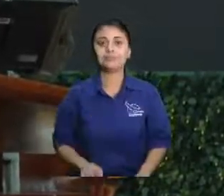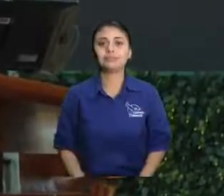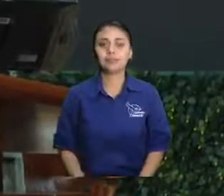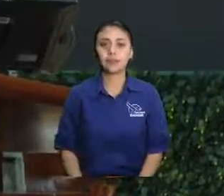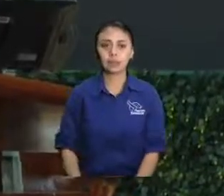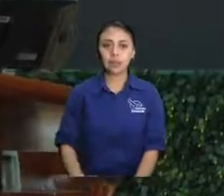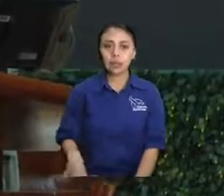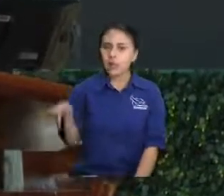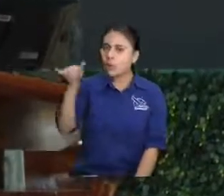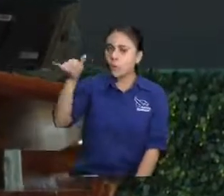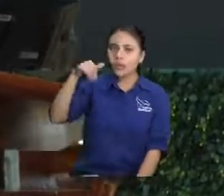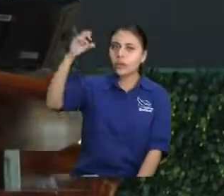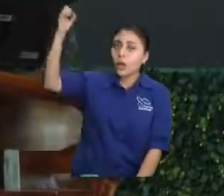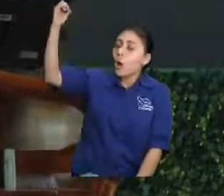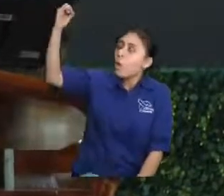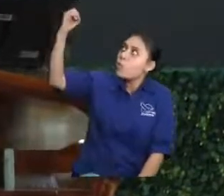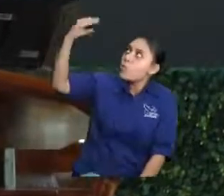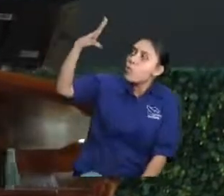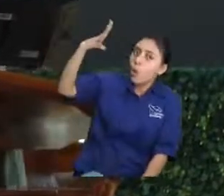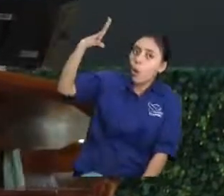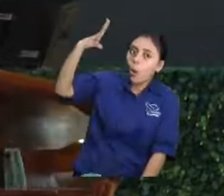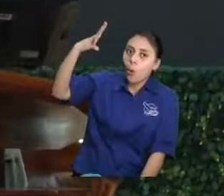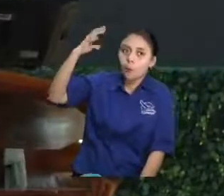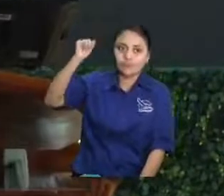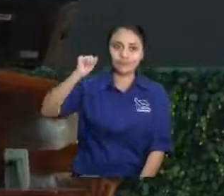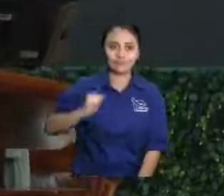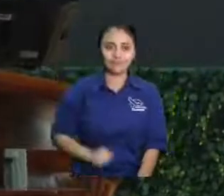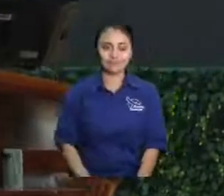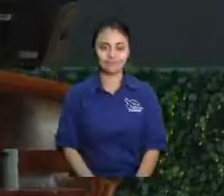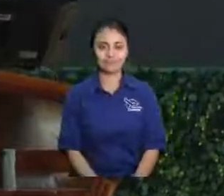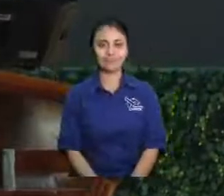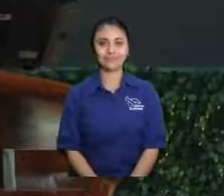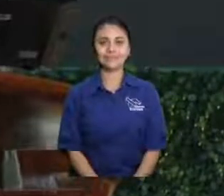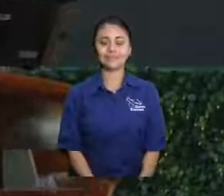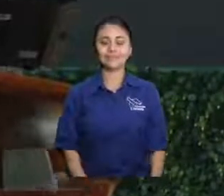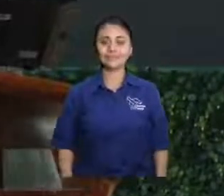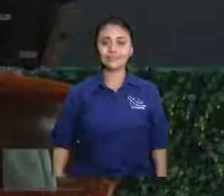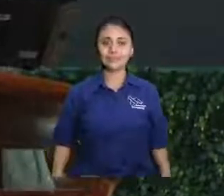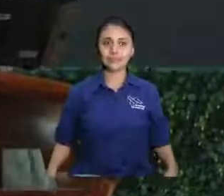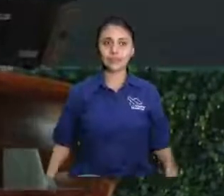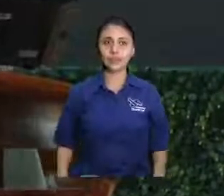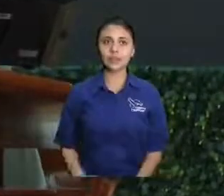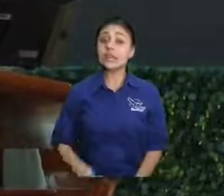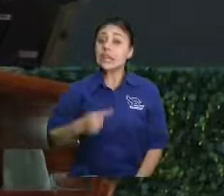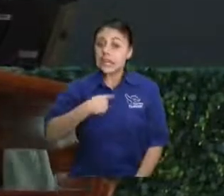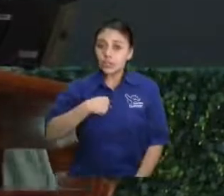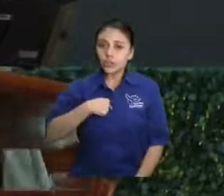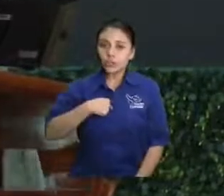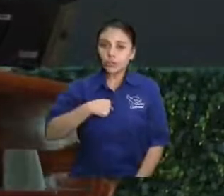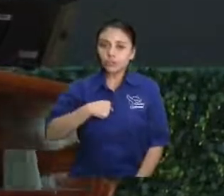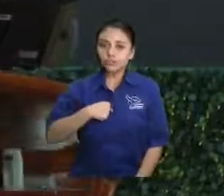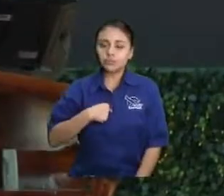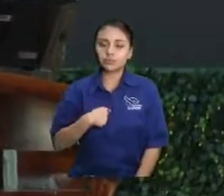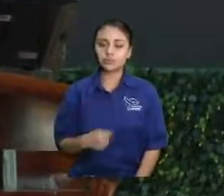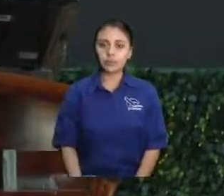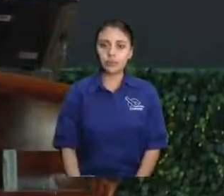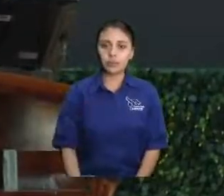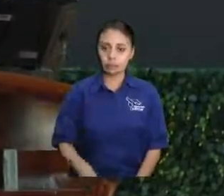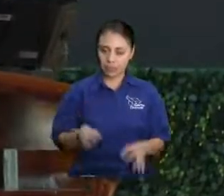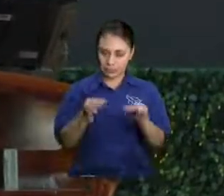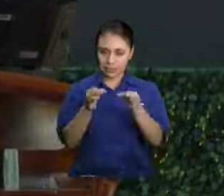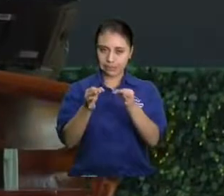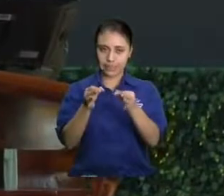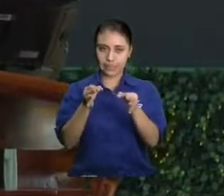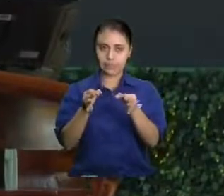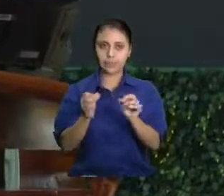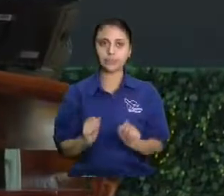luz tan blanca que parecía azul, así me lo imagino yo, ¿verdad? Y dando vueltas cual el planeta Tierra, ¿verdad?